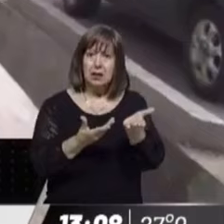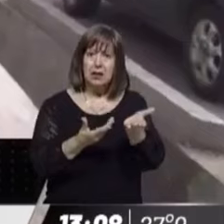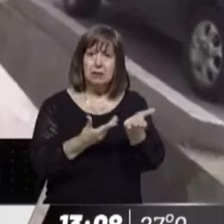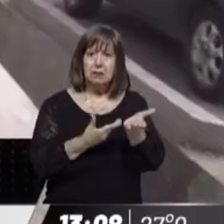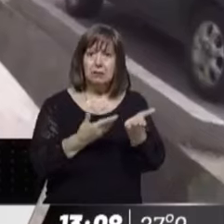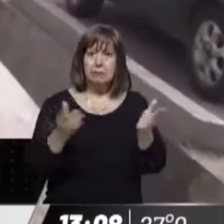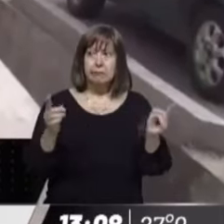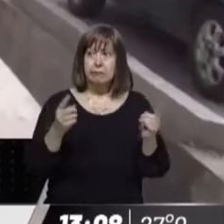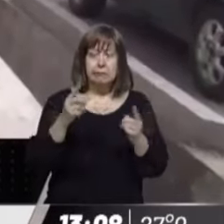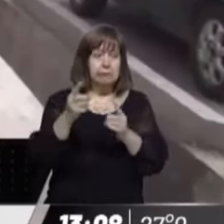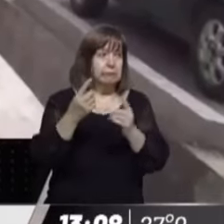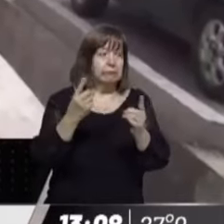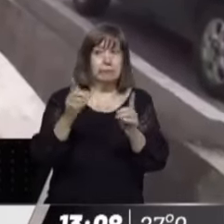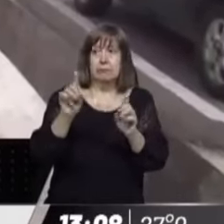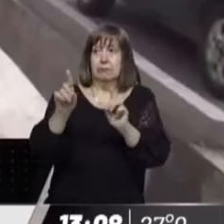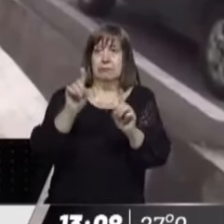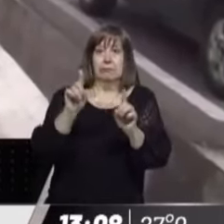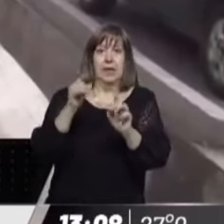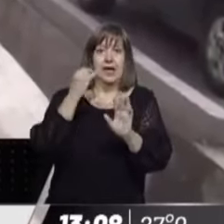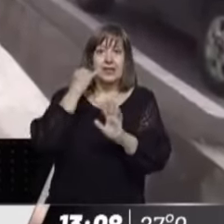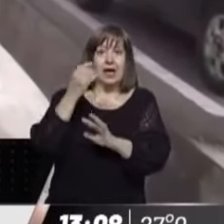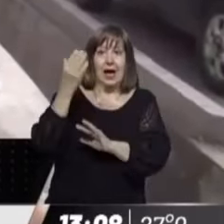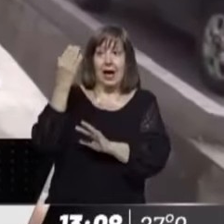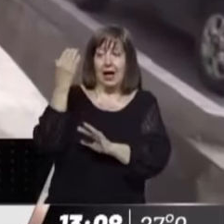Bueno, es terrible. En otros días sacaron